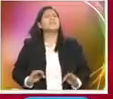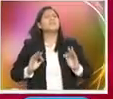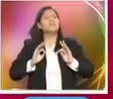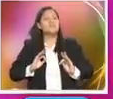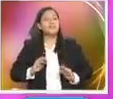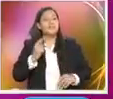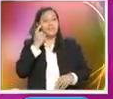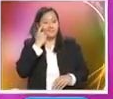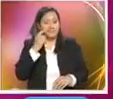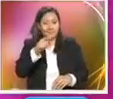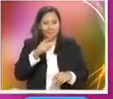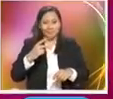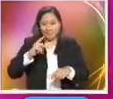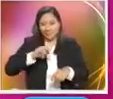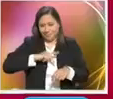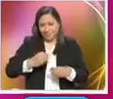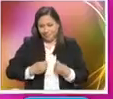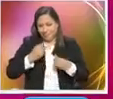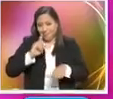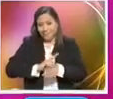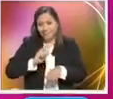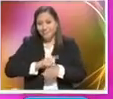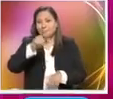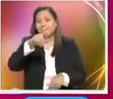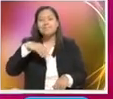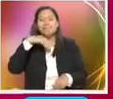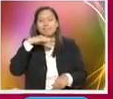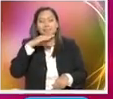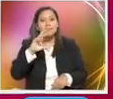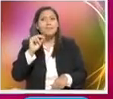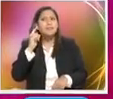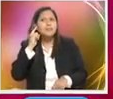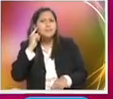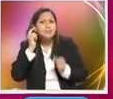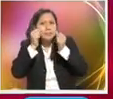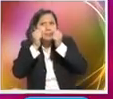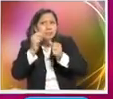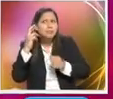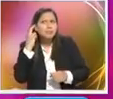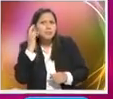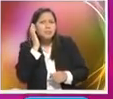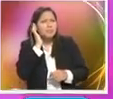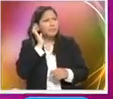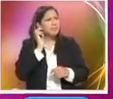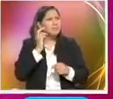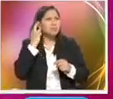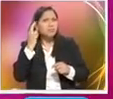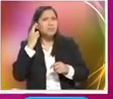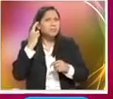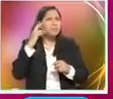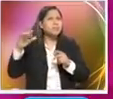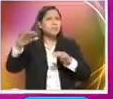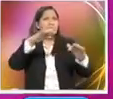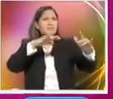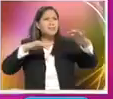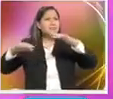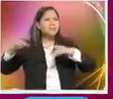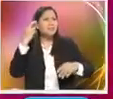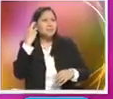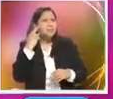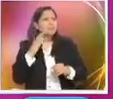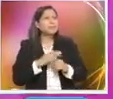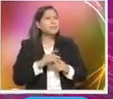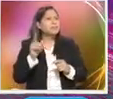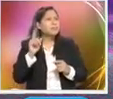de nosotros en nuestro diario acontecer no nos damos en cuenta de la enorme cantidad de sonidos que nos rodean. Nuestra mente va